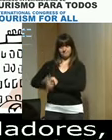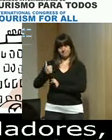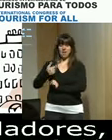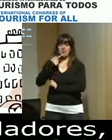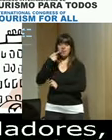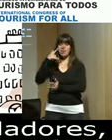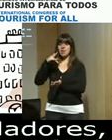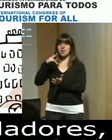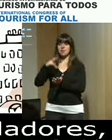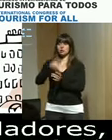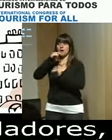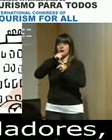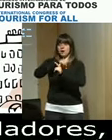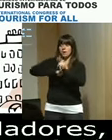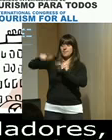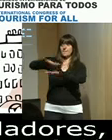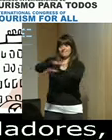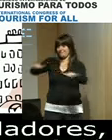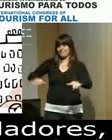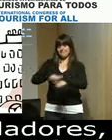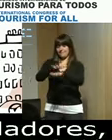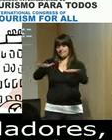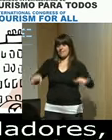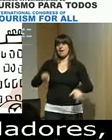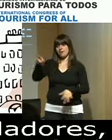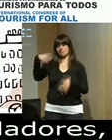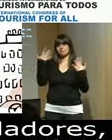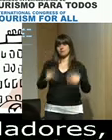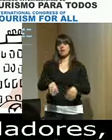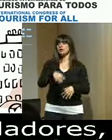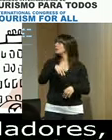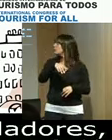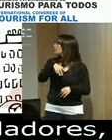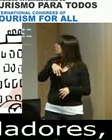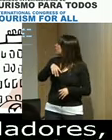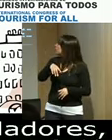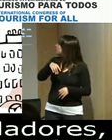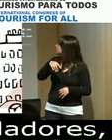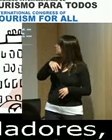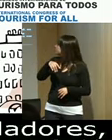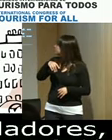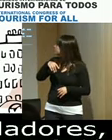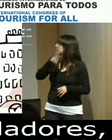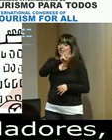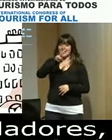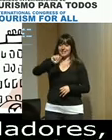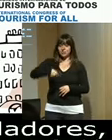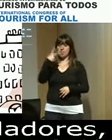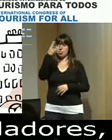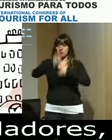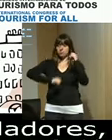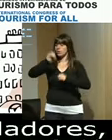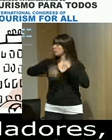playa se llevan la palma, es un 33,2%, los viajes a las grandes ciudades son un